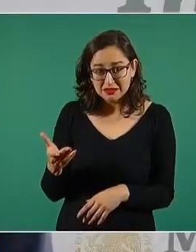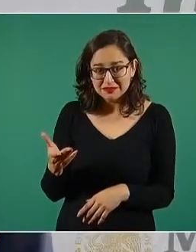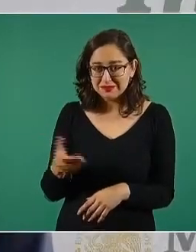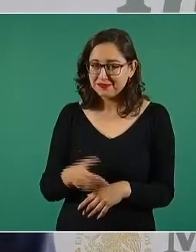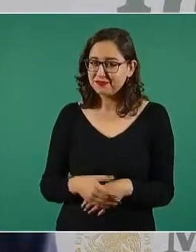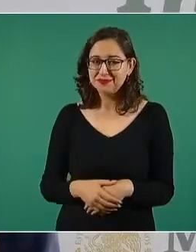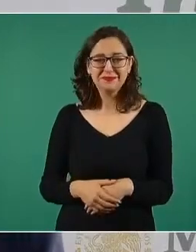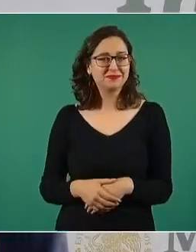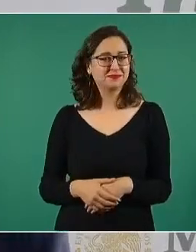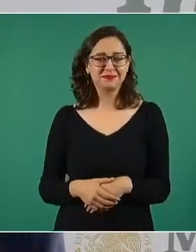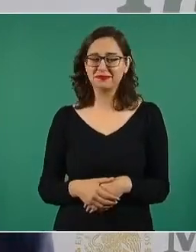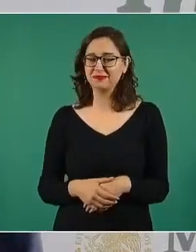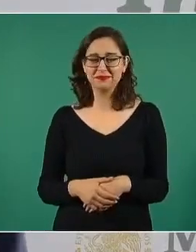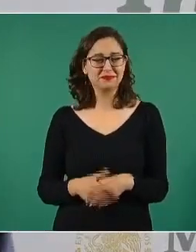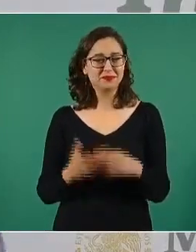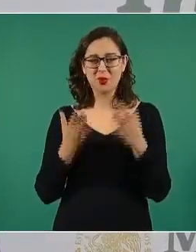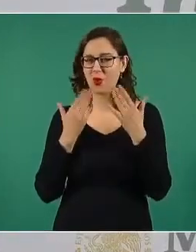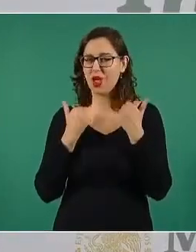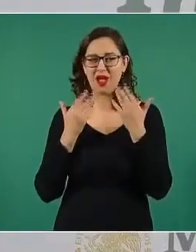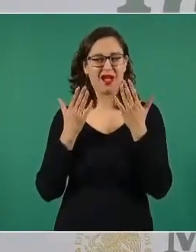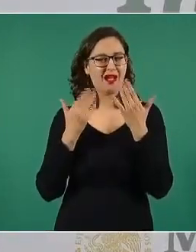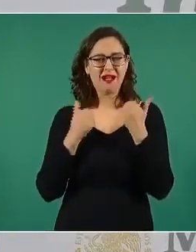ante tan terrible desgracia.